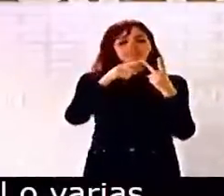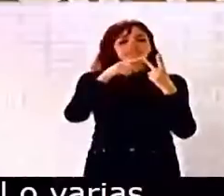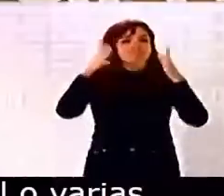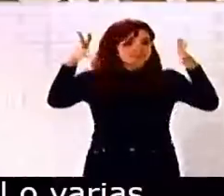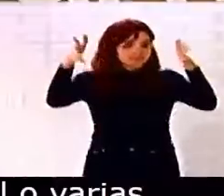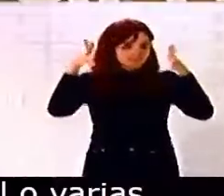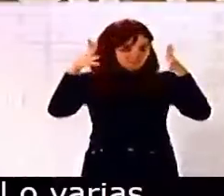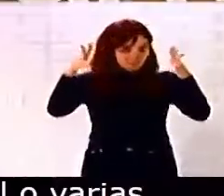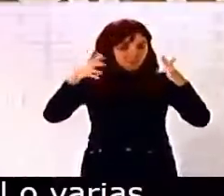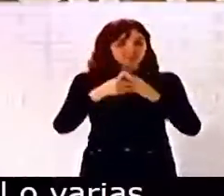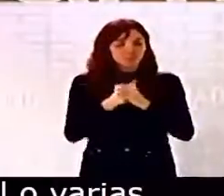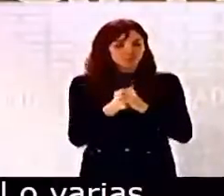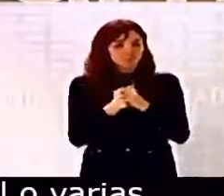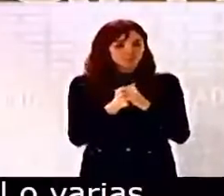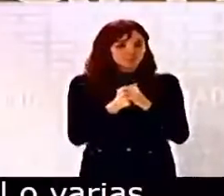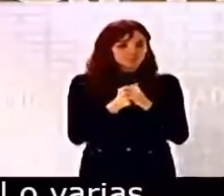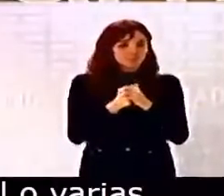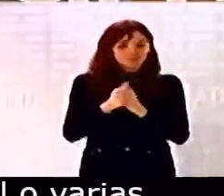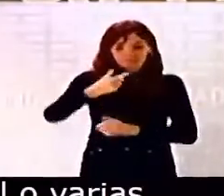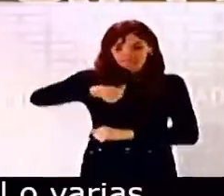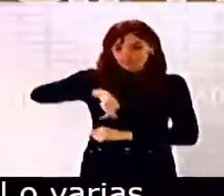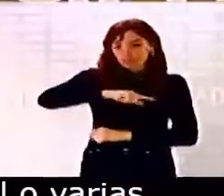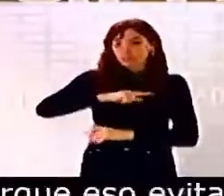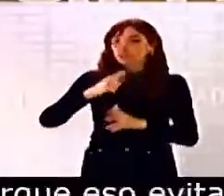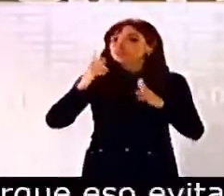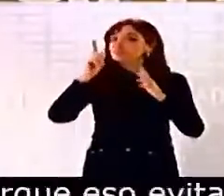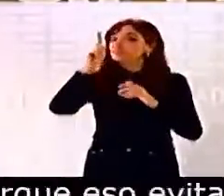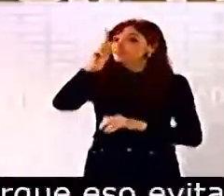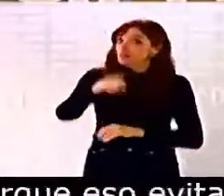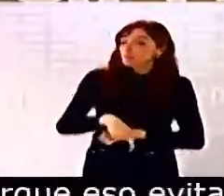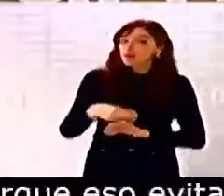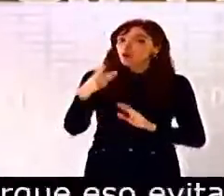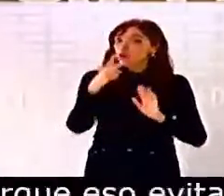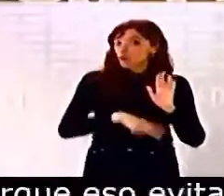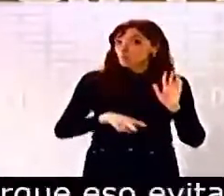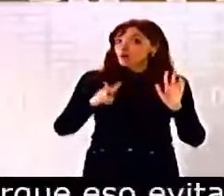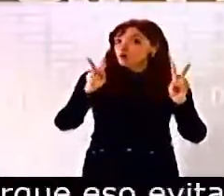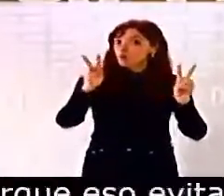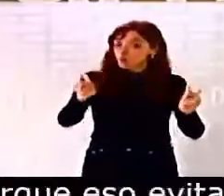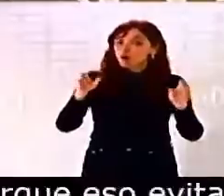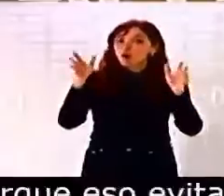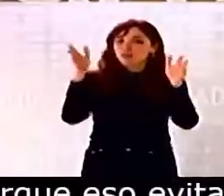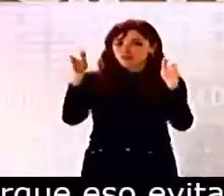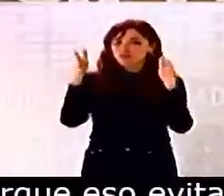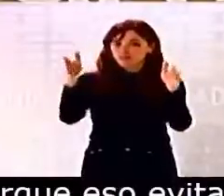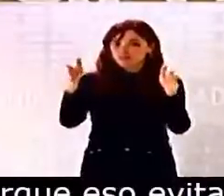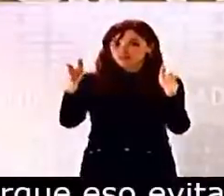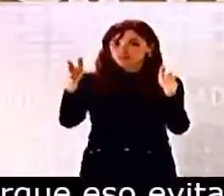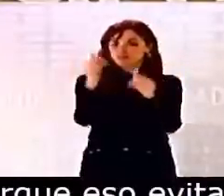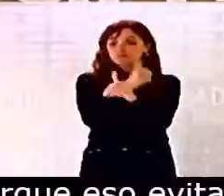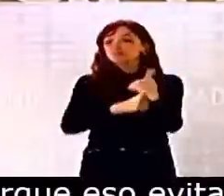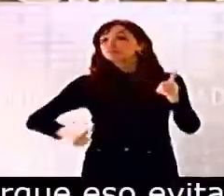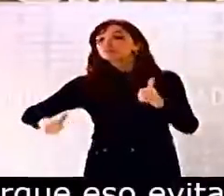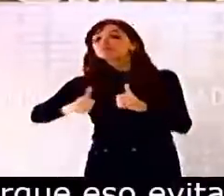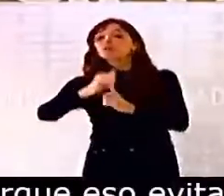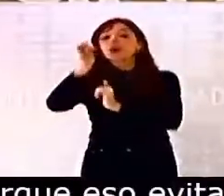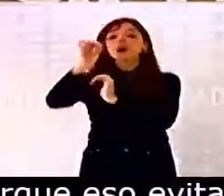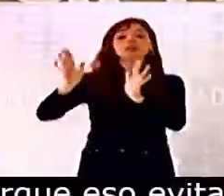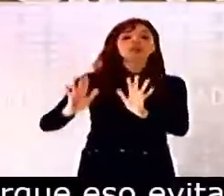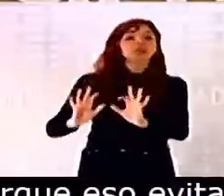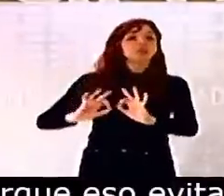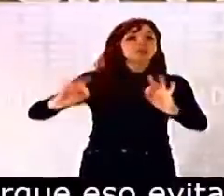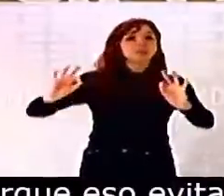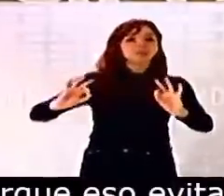lugar, vamos a recomendar también en la norma que se tenga atención preferente a los mayores